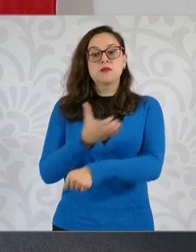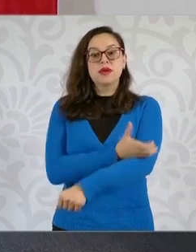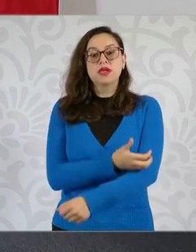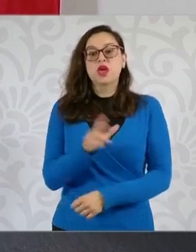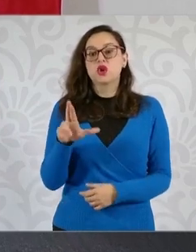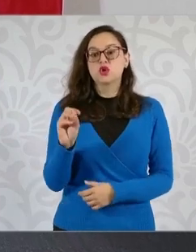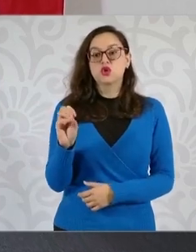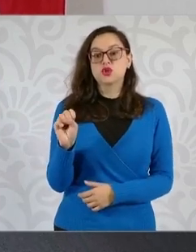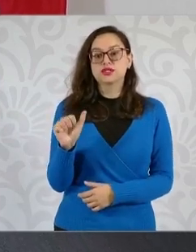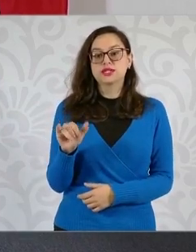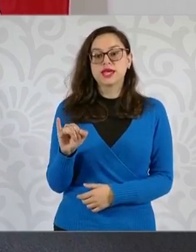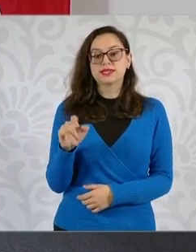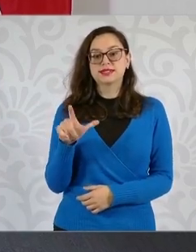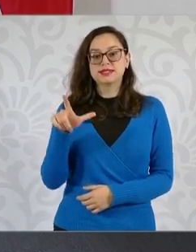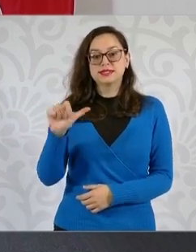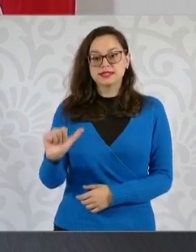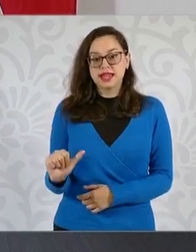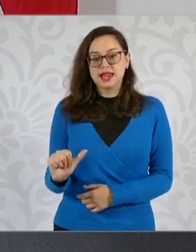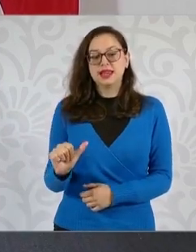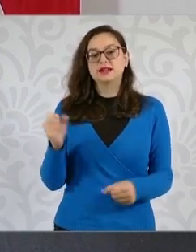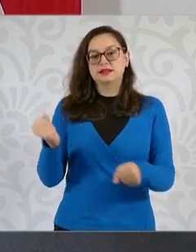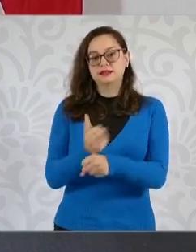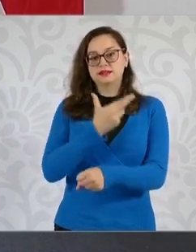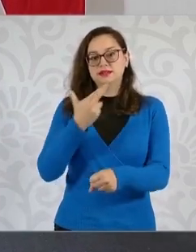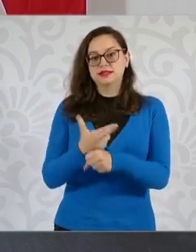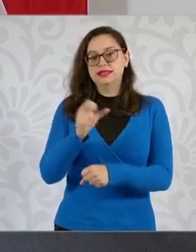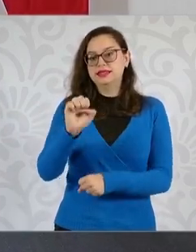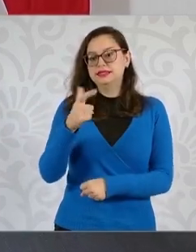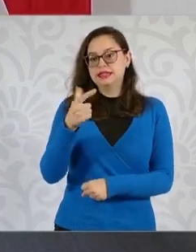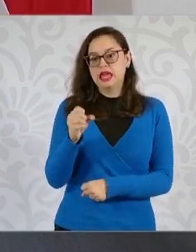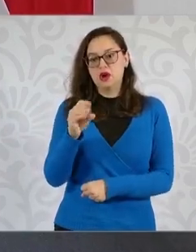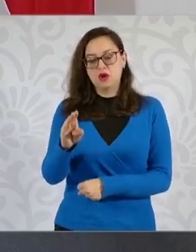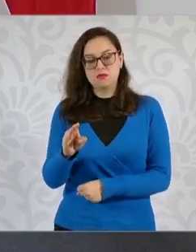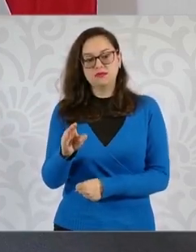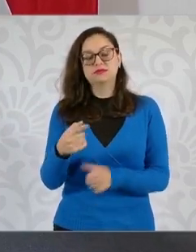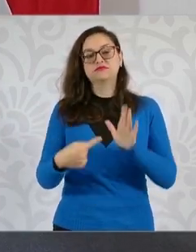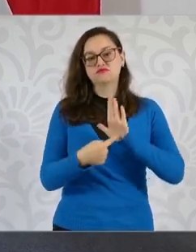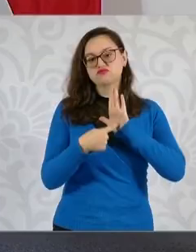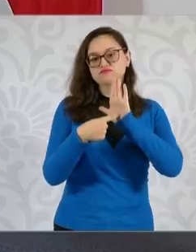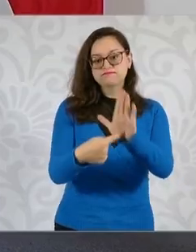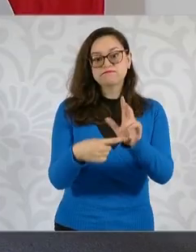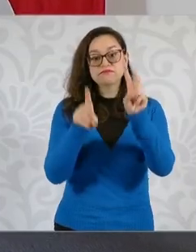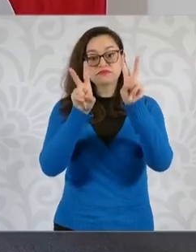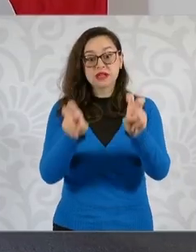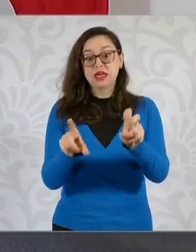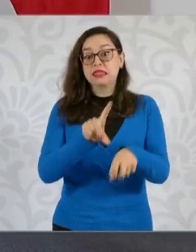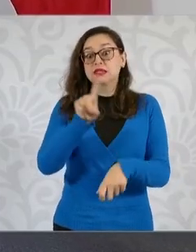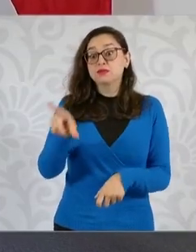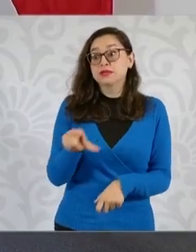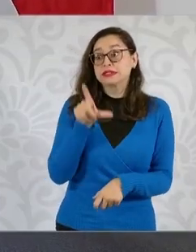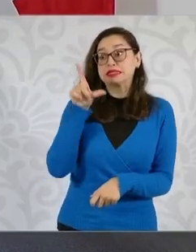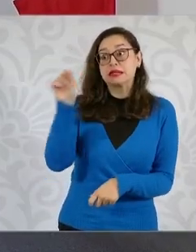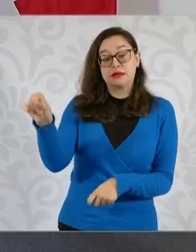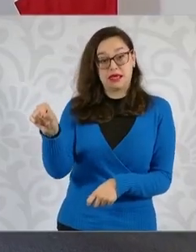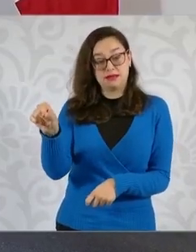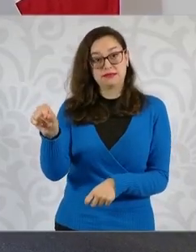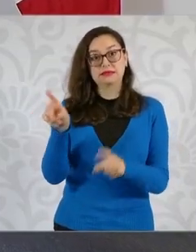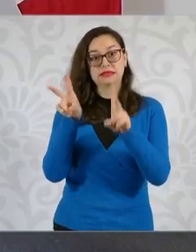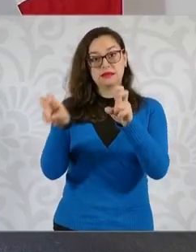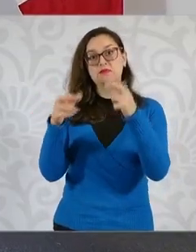Va a ser su presentación y después se va a una reunión de migración. Está Pablo Gómez,